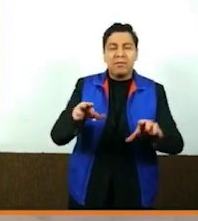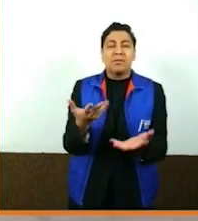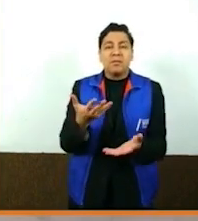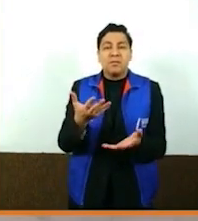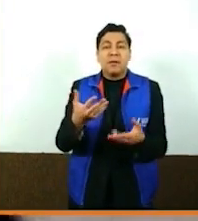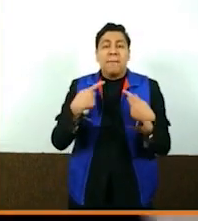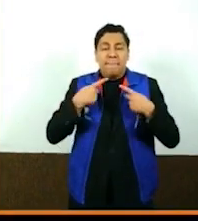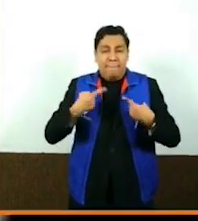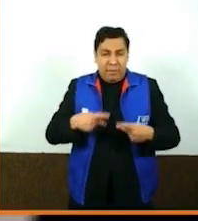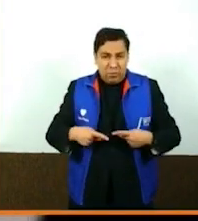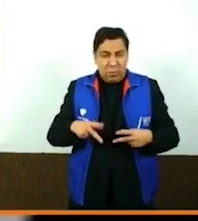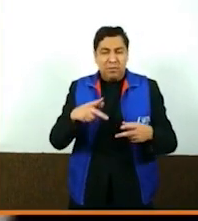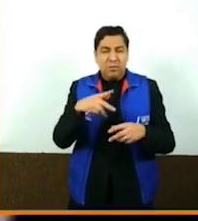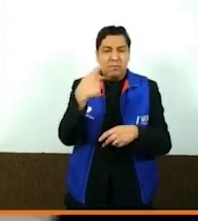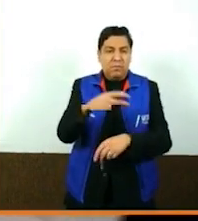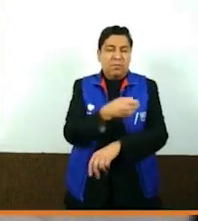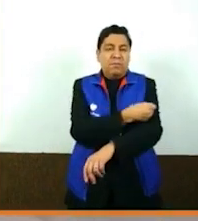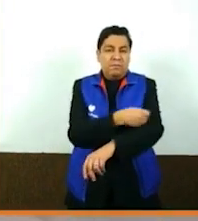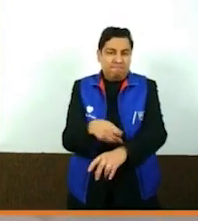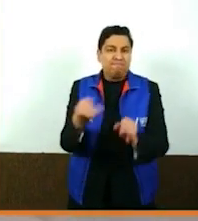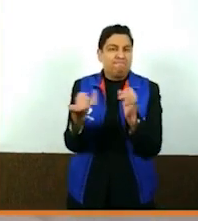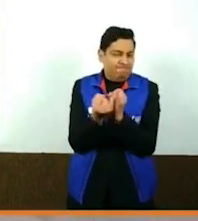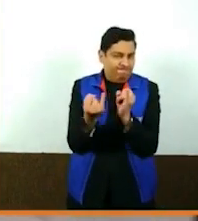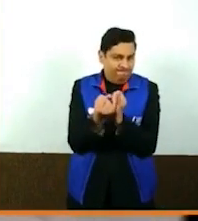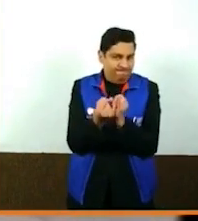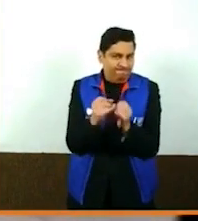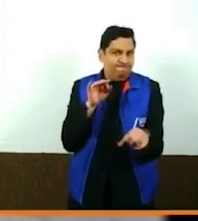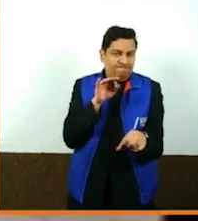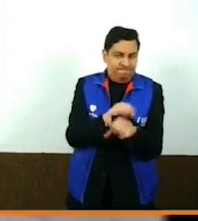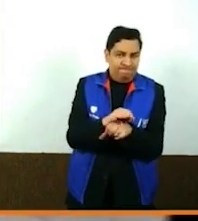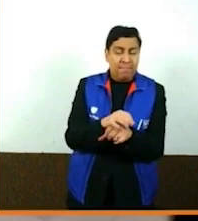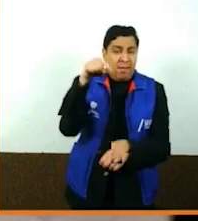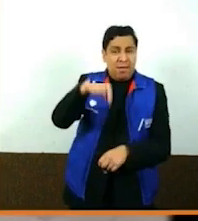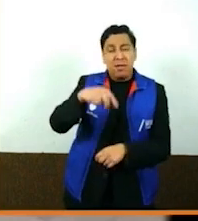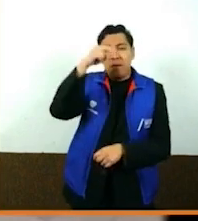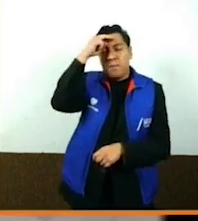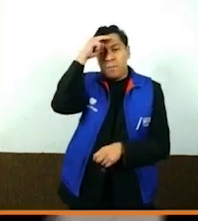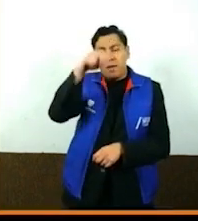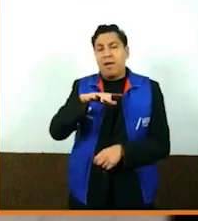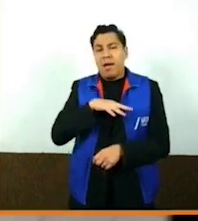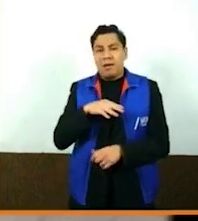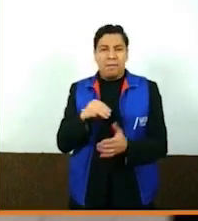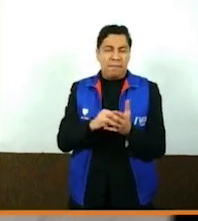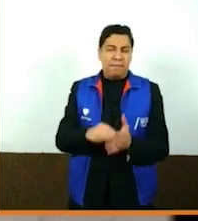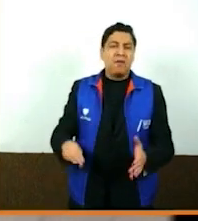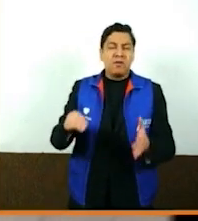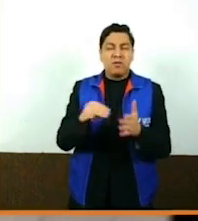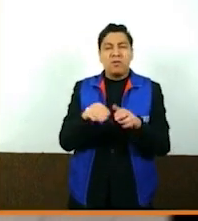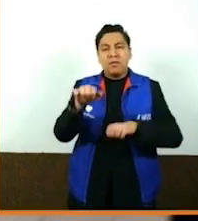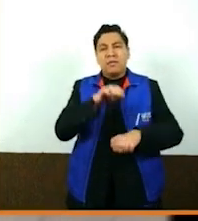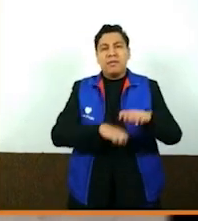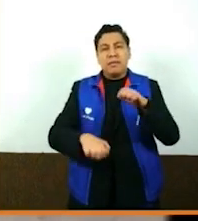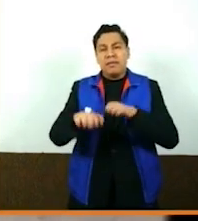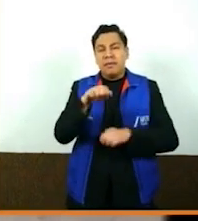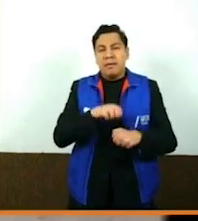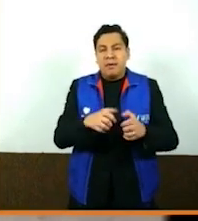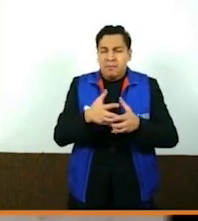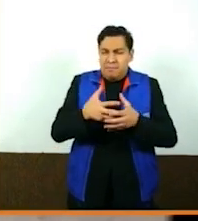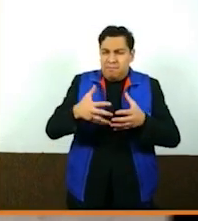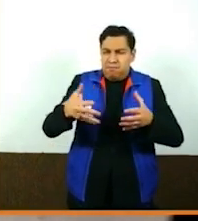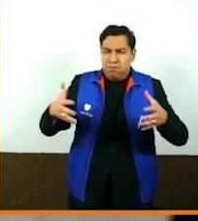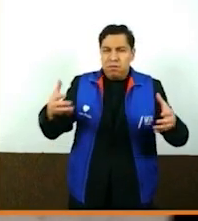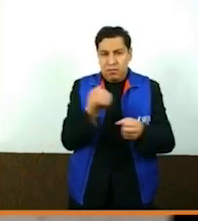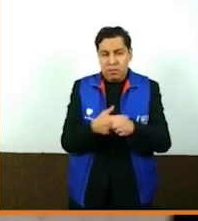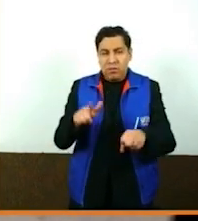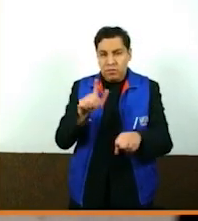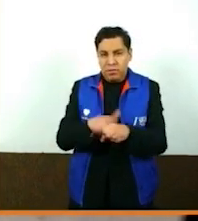capital humano y sus familias. Indiscutiblemente en México existen millones de empresas con dimensión social,